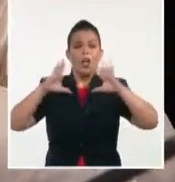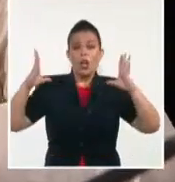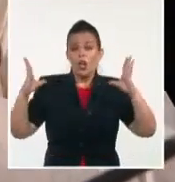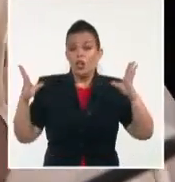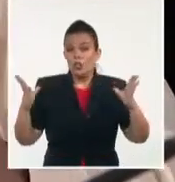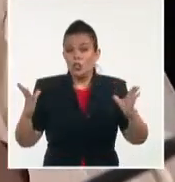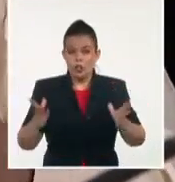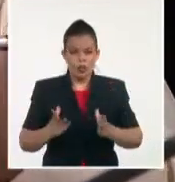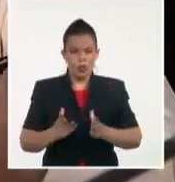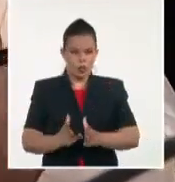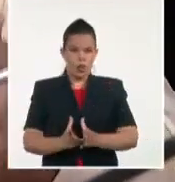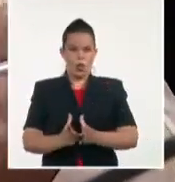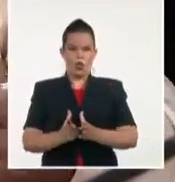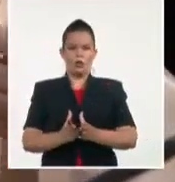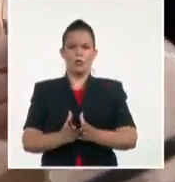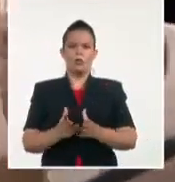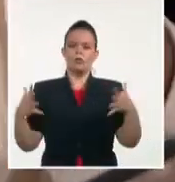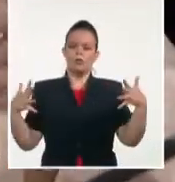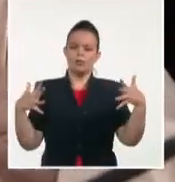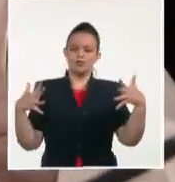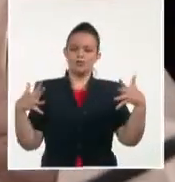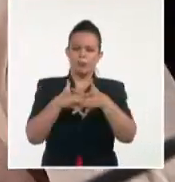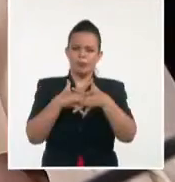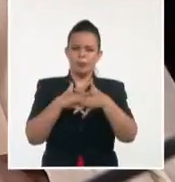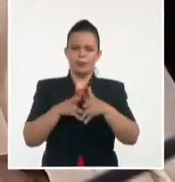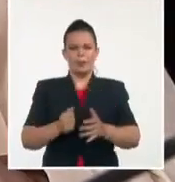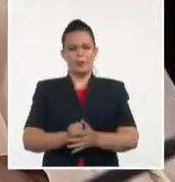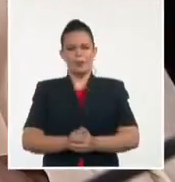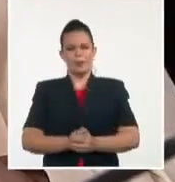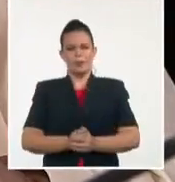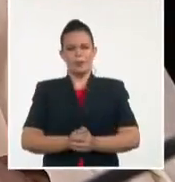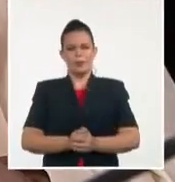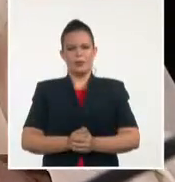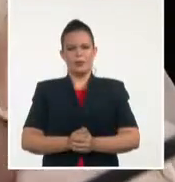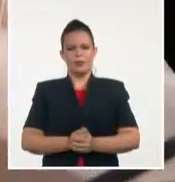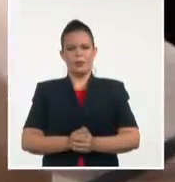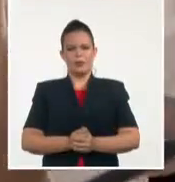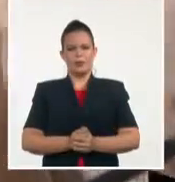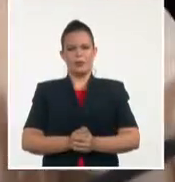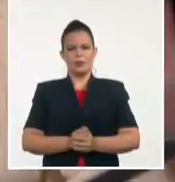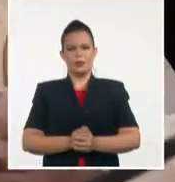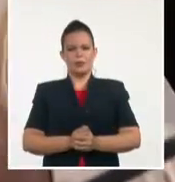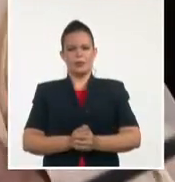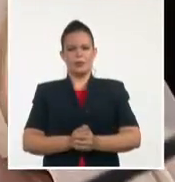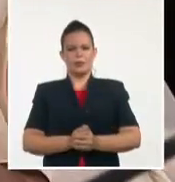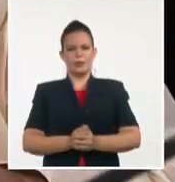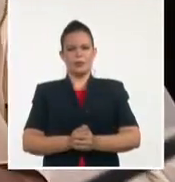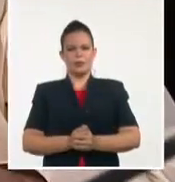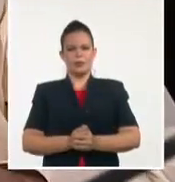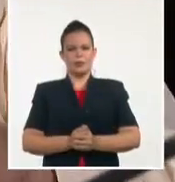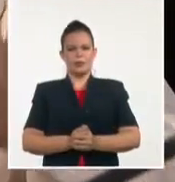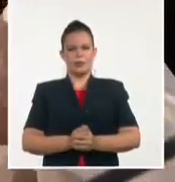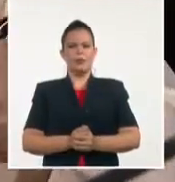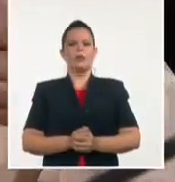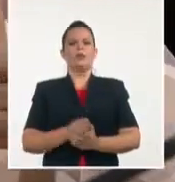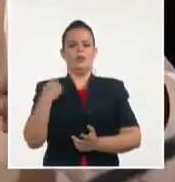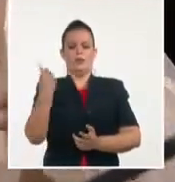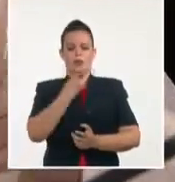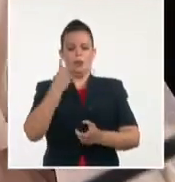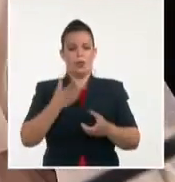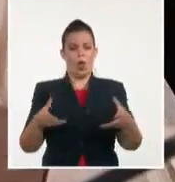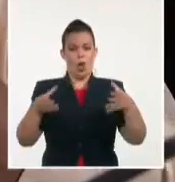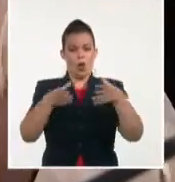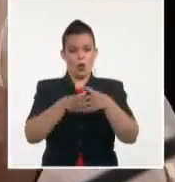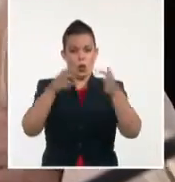se conjugaran aquí. Y hoy nos toca a muchos de los que estamos en el Sistema Meteorológico Nacional, pues continuar